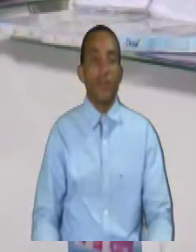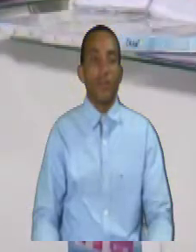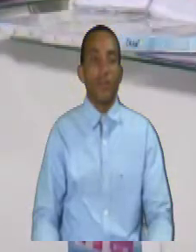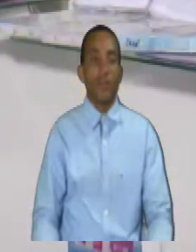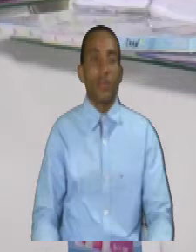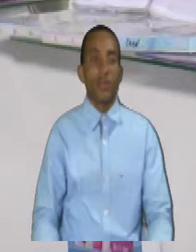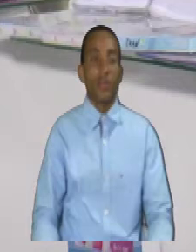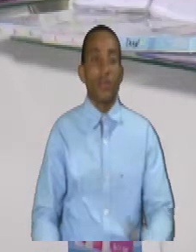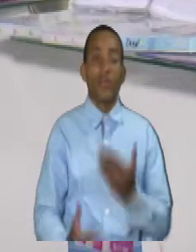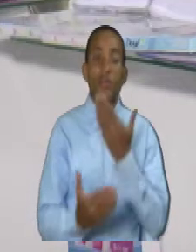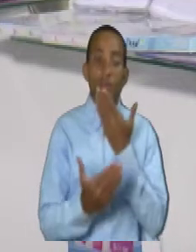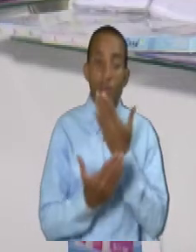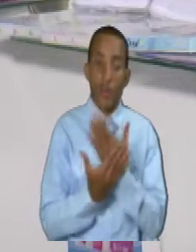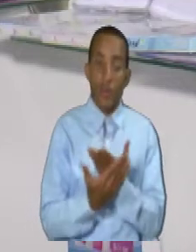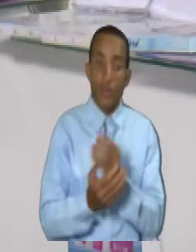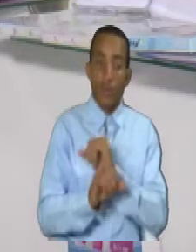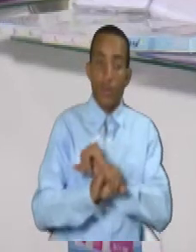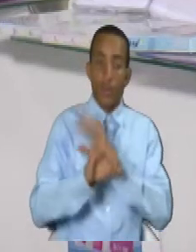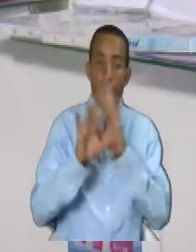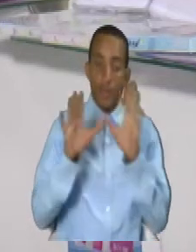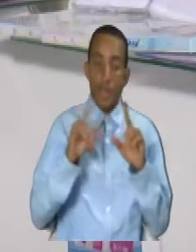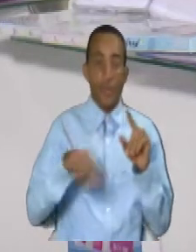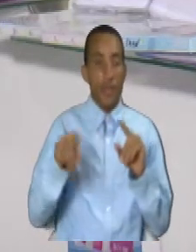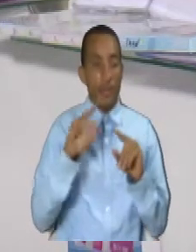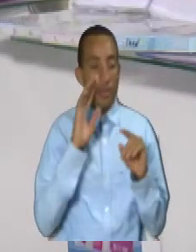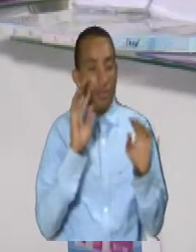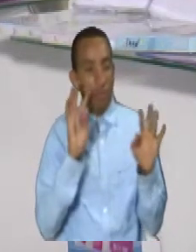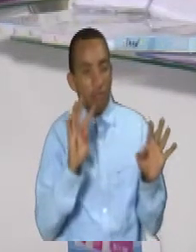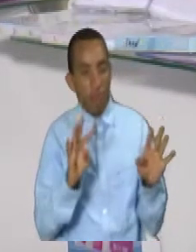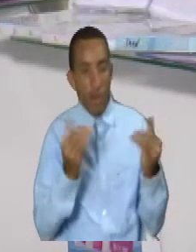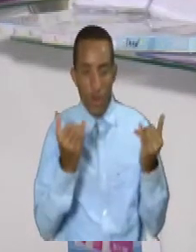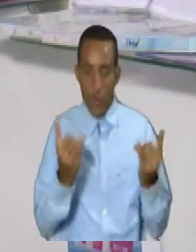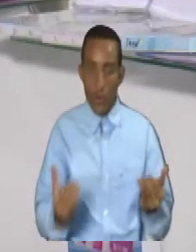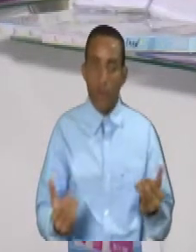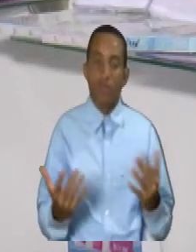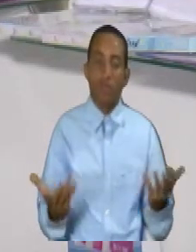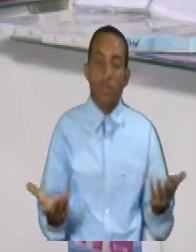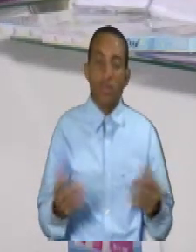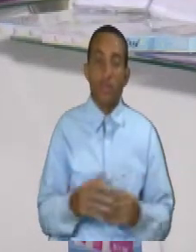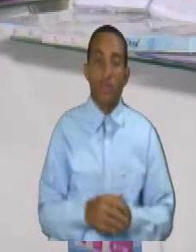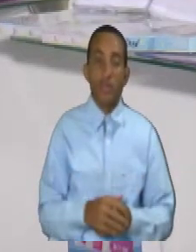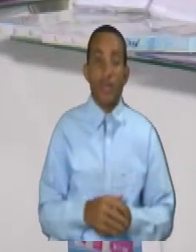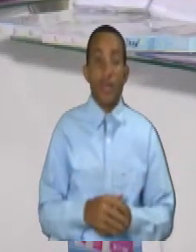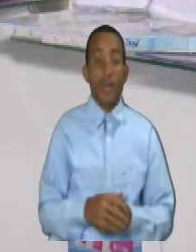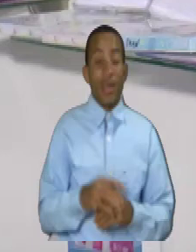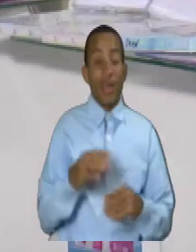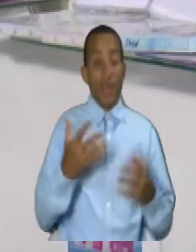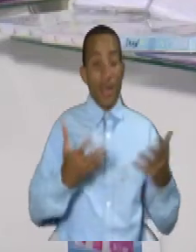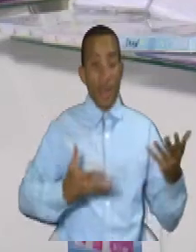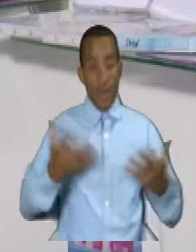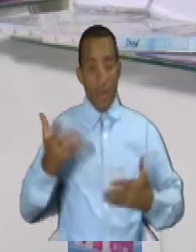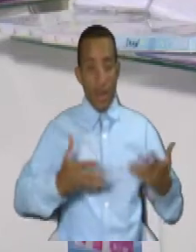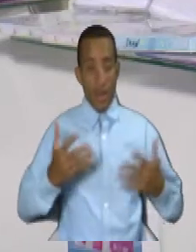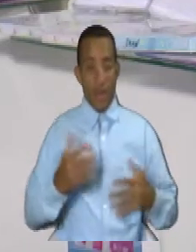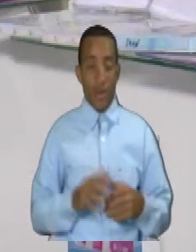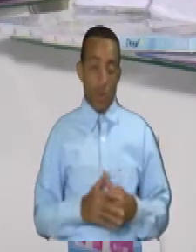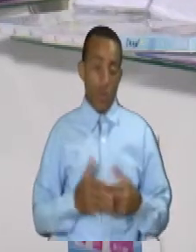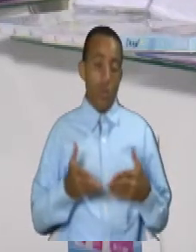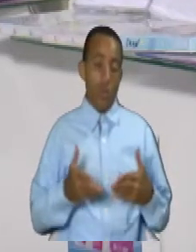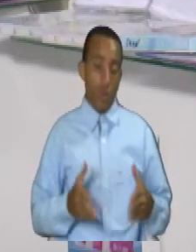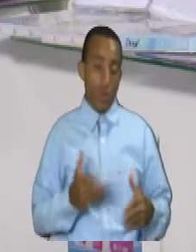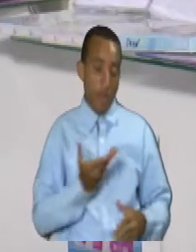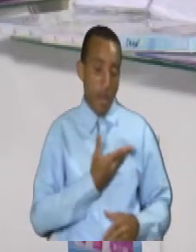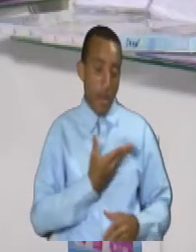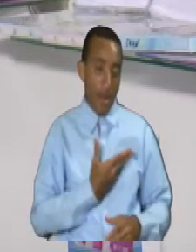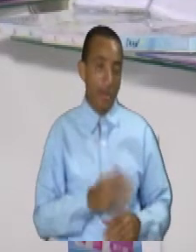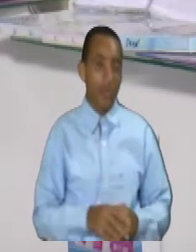Muy buenos días, televidentes de En Casa. El día de hoy estoy desde Ser Madres Tienda. Vamos a responder una de las preguntas que hicieron los